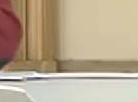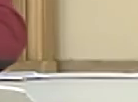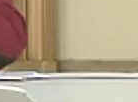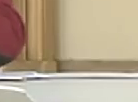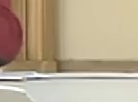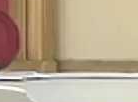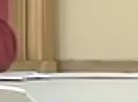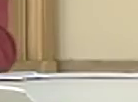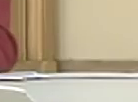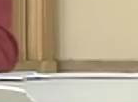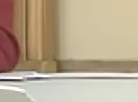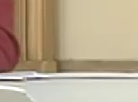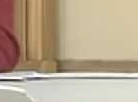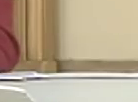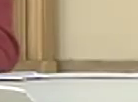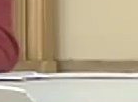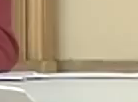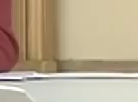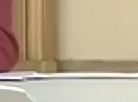Nos sirvió de evaluación.